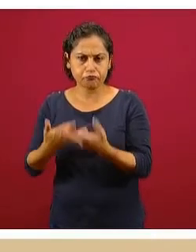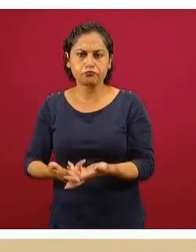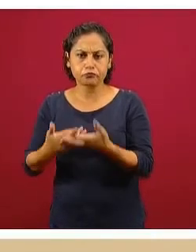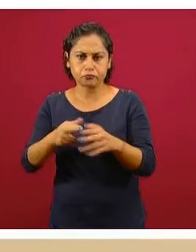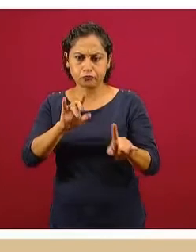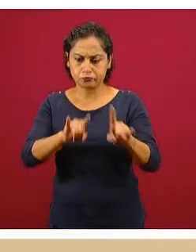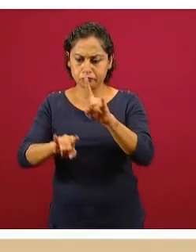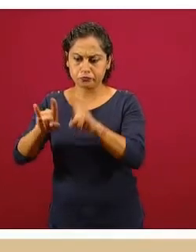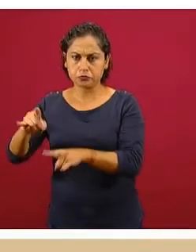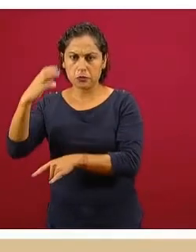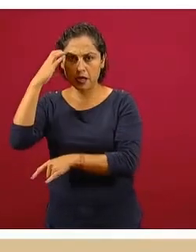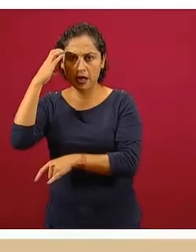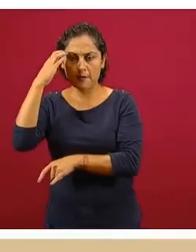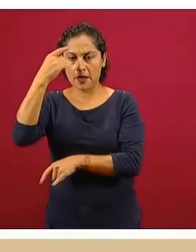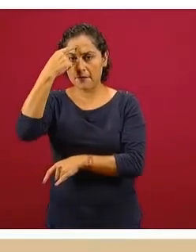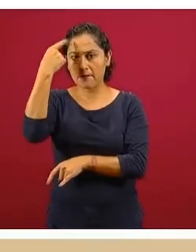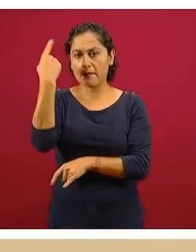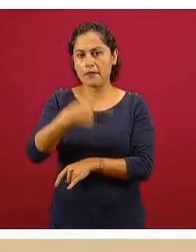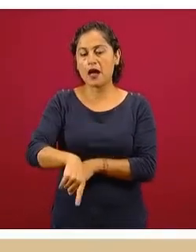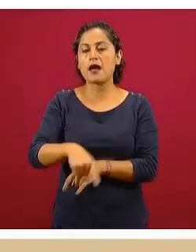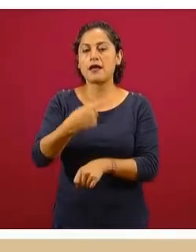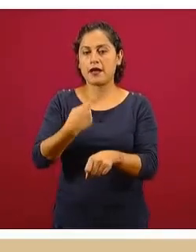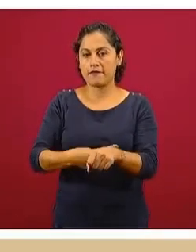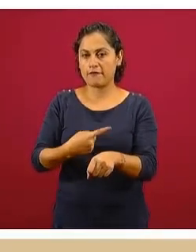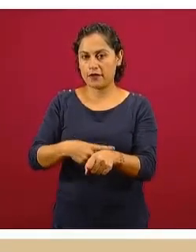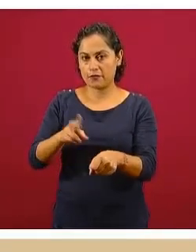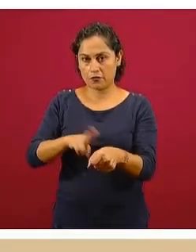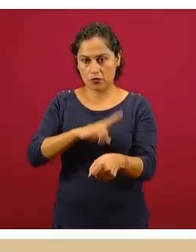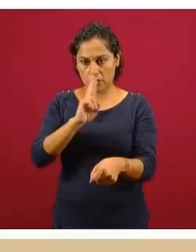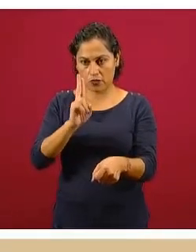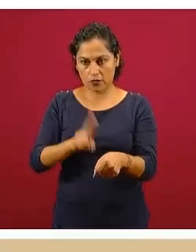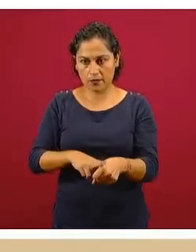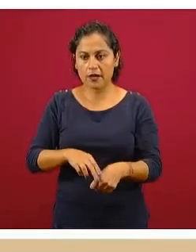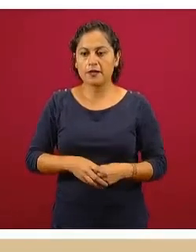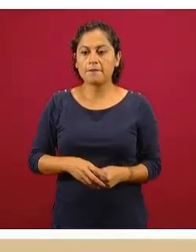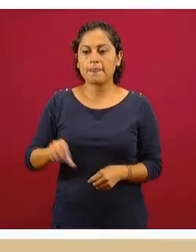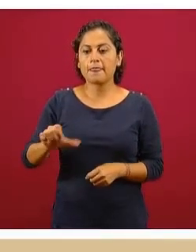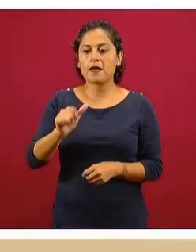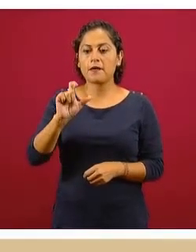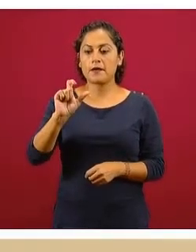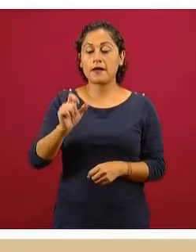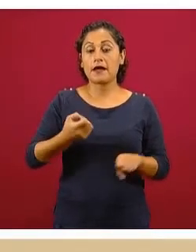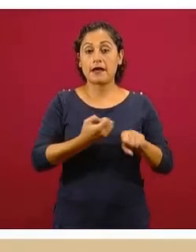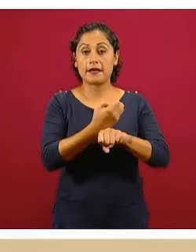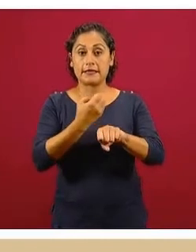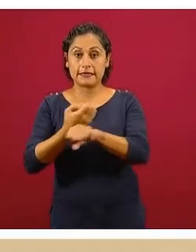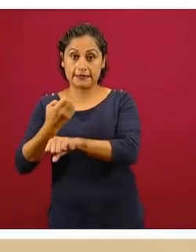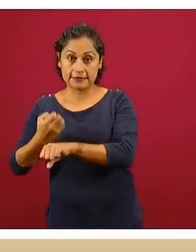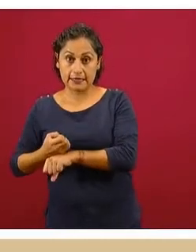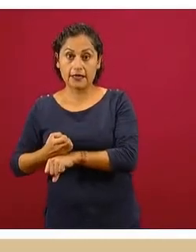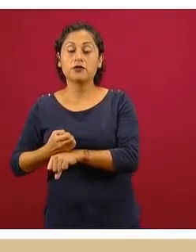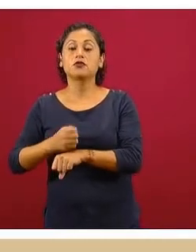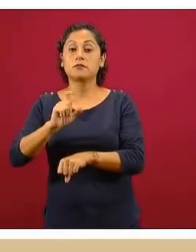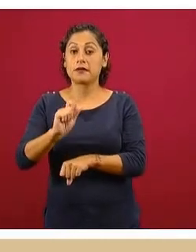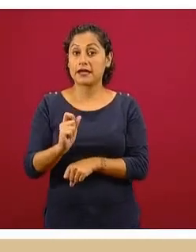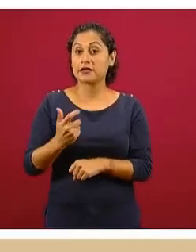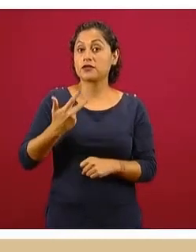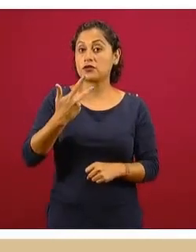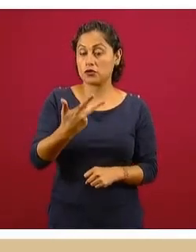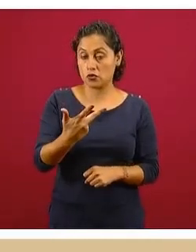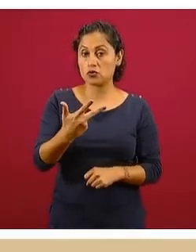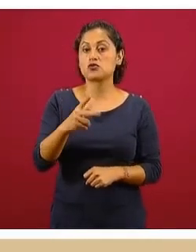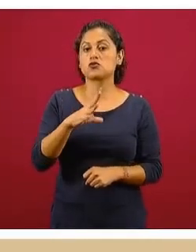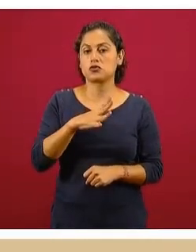este tipo de camas, y 28 entidades federativas de las 32, es decir, la gran mayoría, tienen al